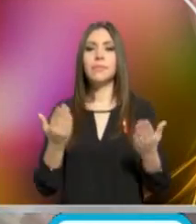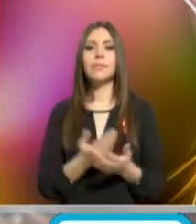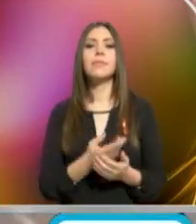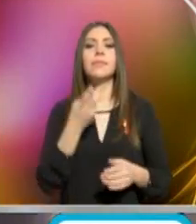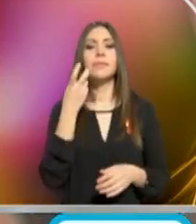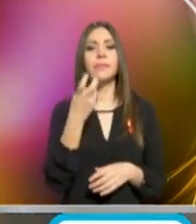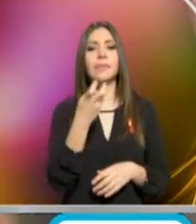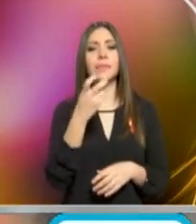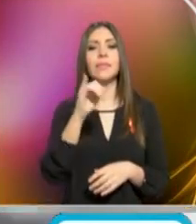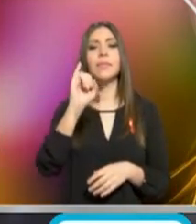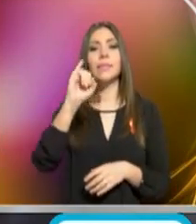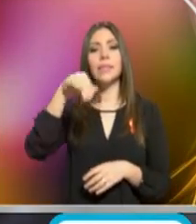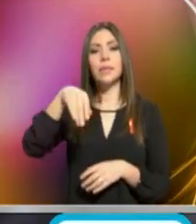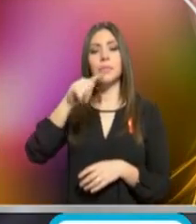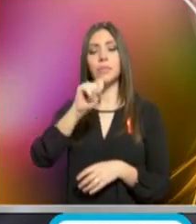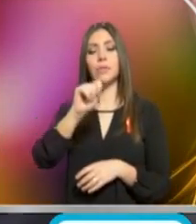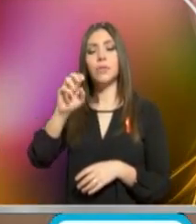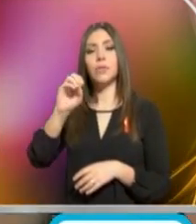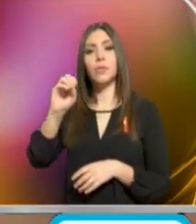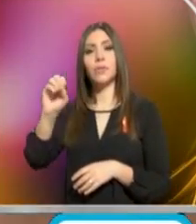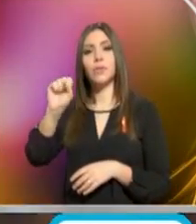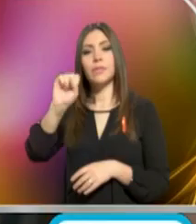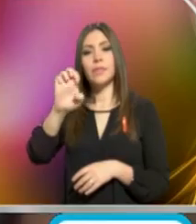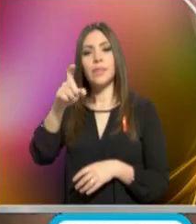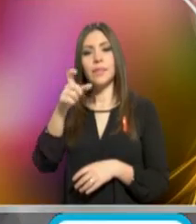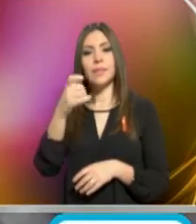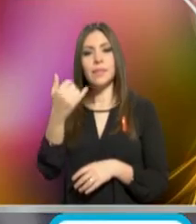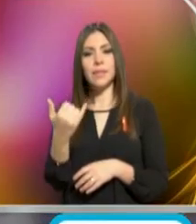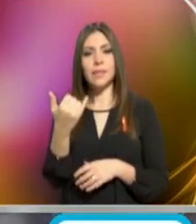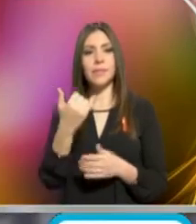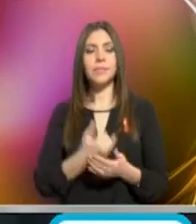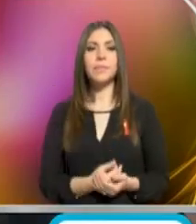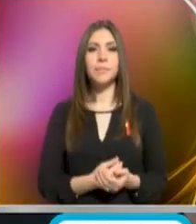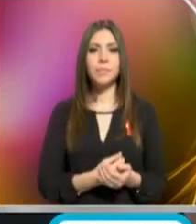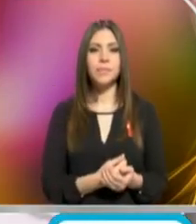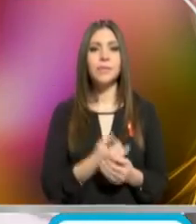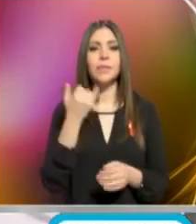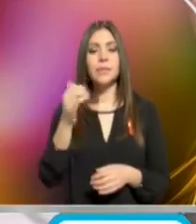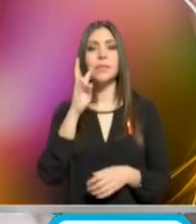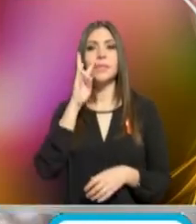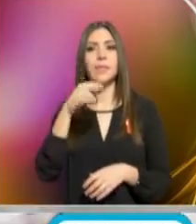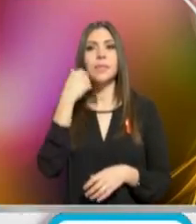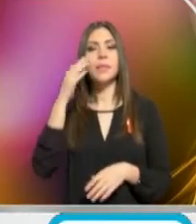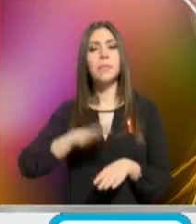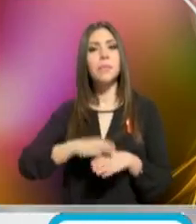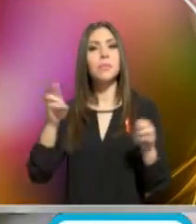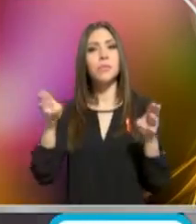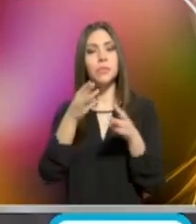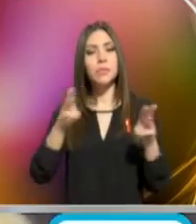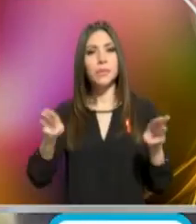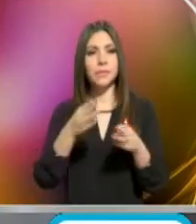Sí, I'm too sexy. Que estamos oyendo I'm Too Sexy. ¿Quieren que oigamos un poquito más de la música?